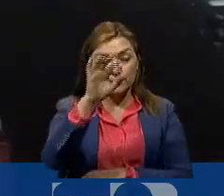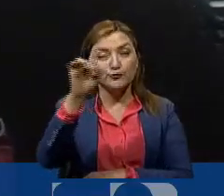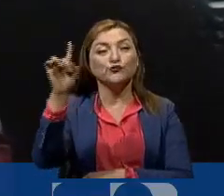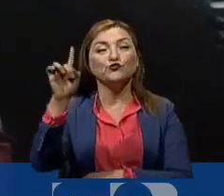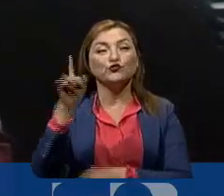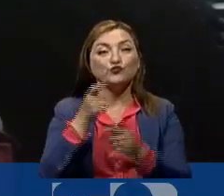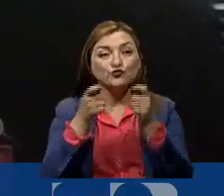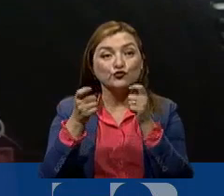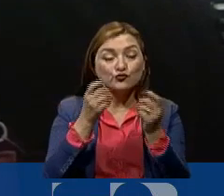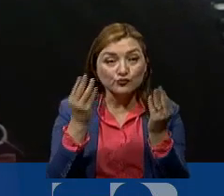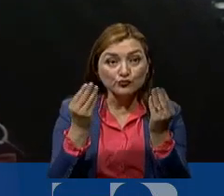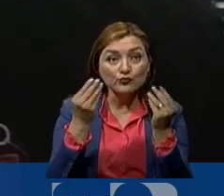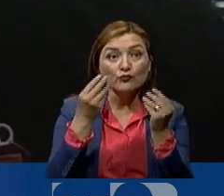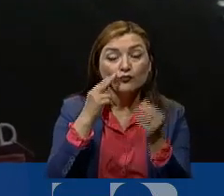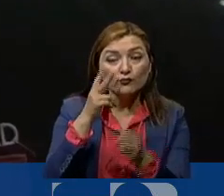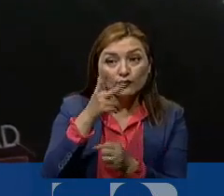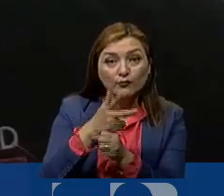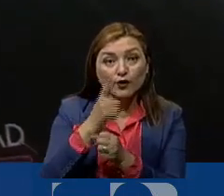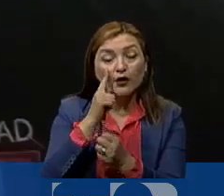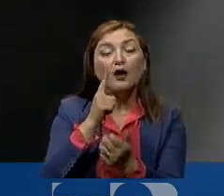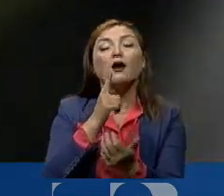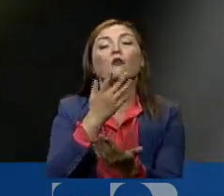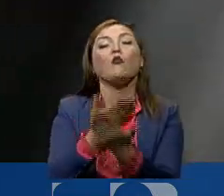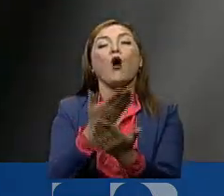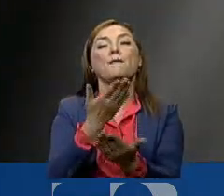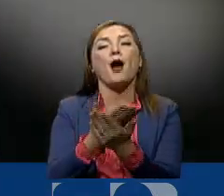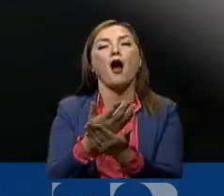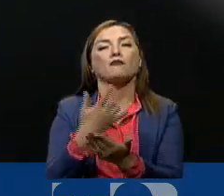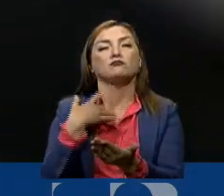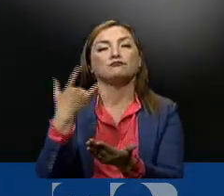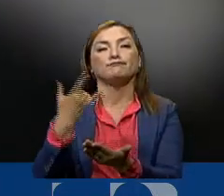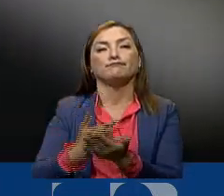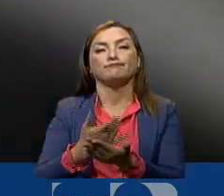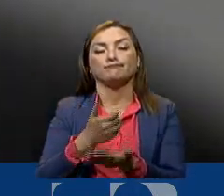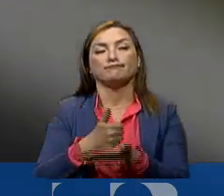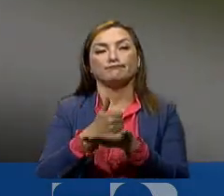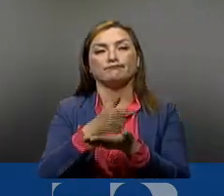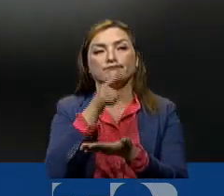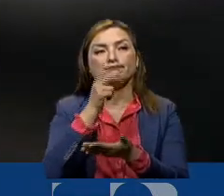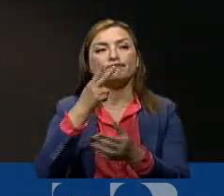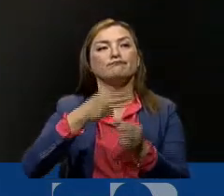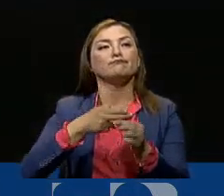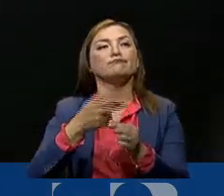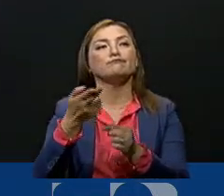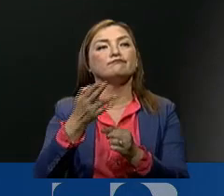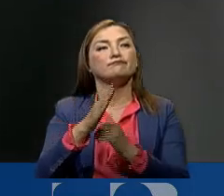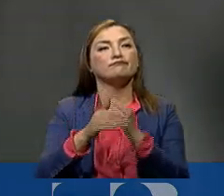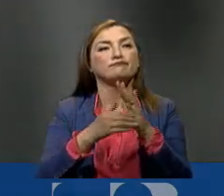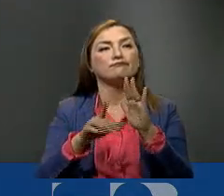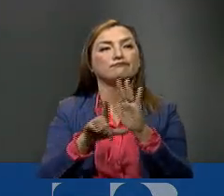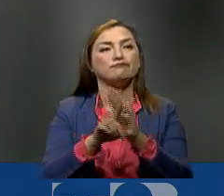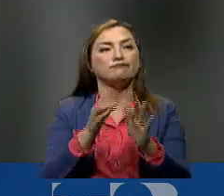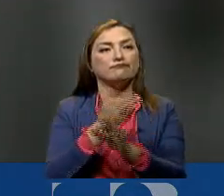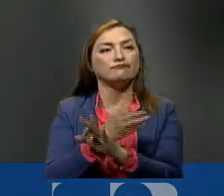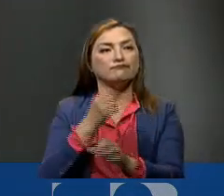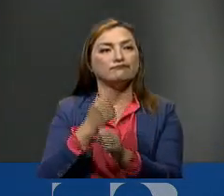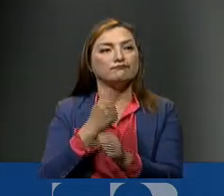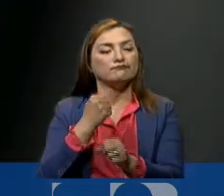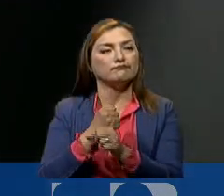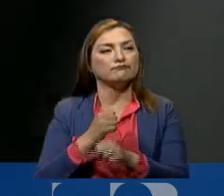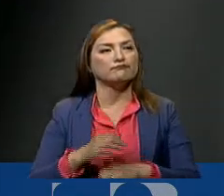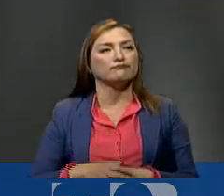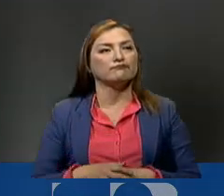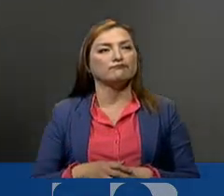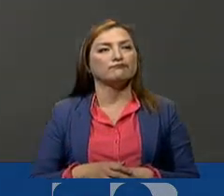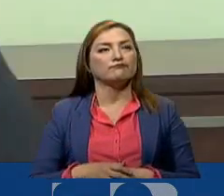medio de un control de calidad, también presentará un reporte, el mismo que ayudará a identificar quién o quiénes infringieron en su turno de trabajo y qué